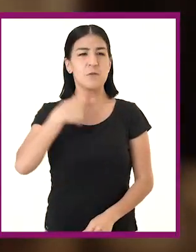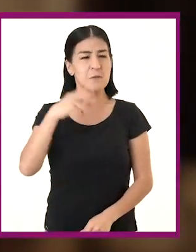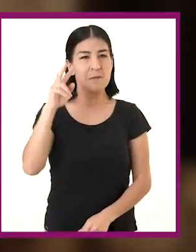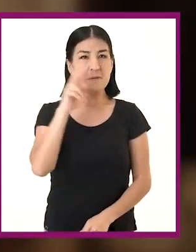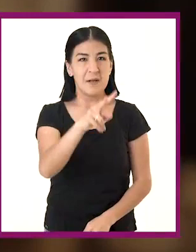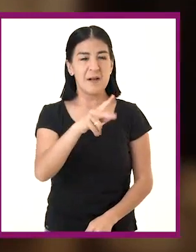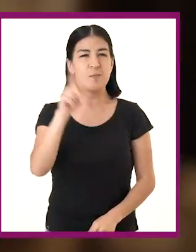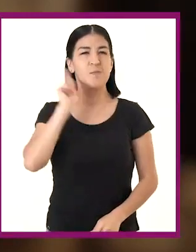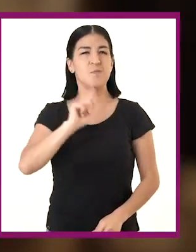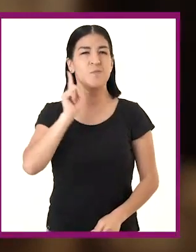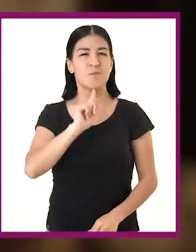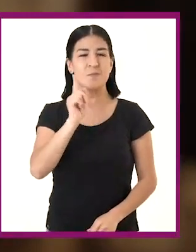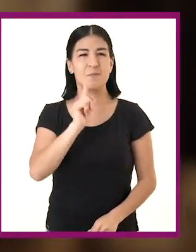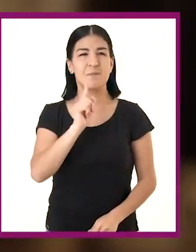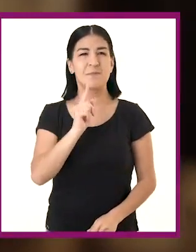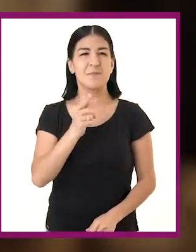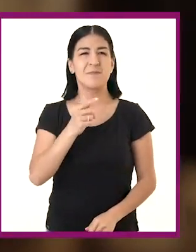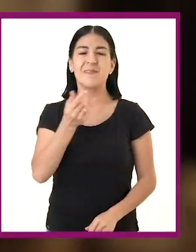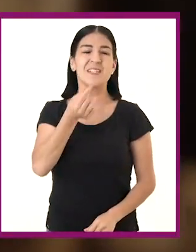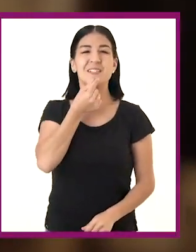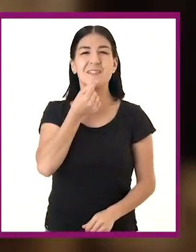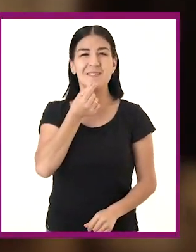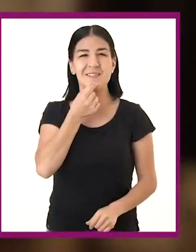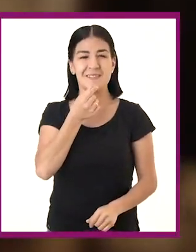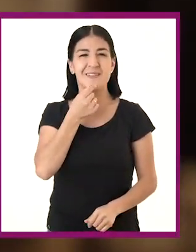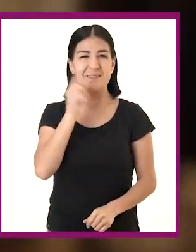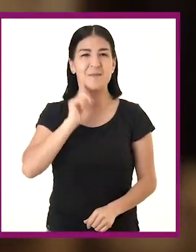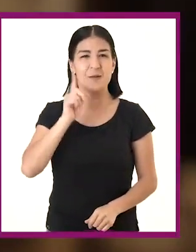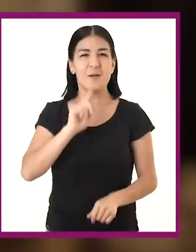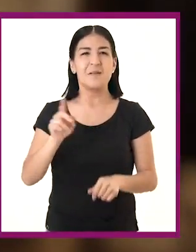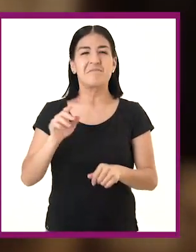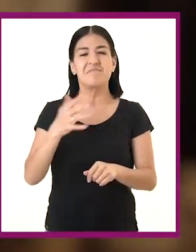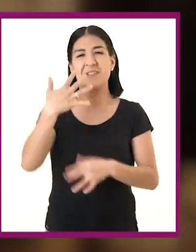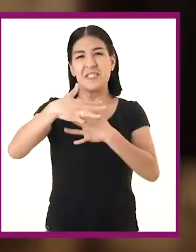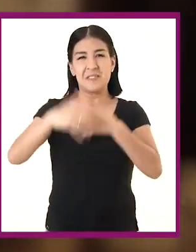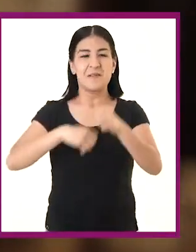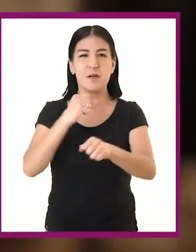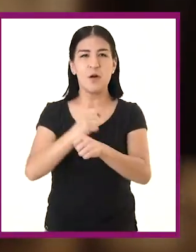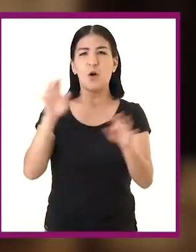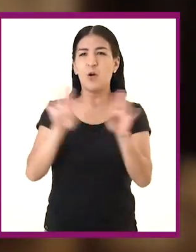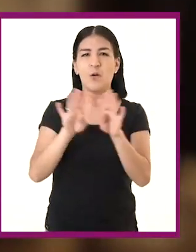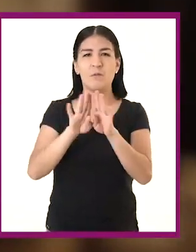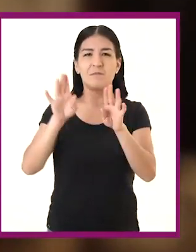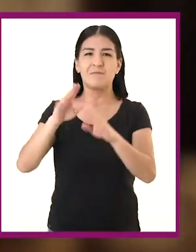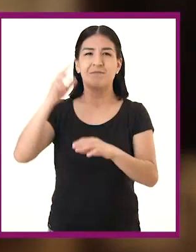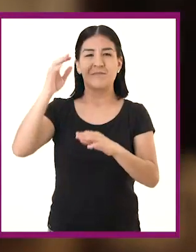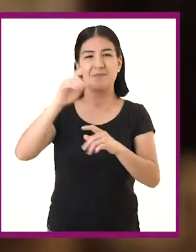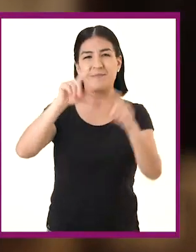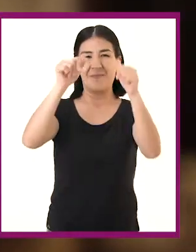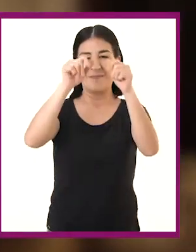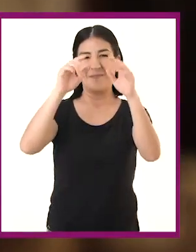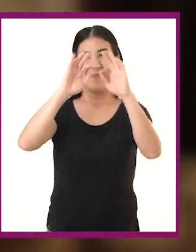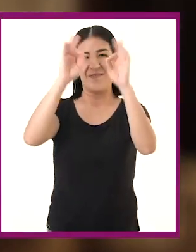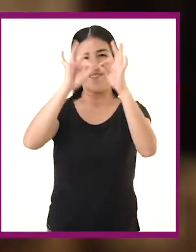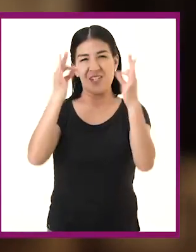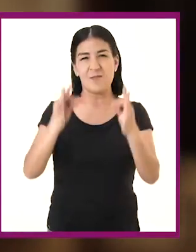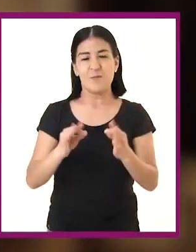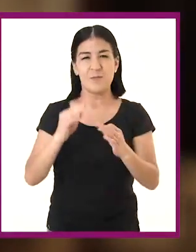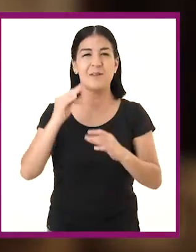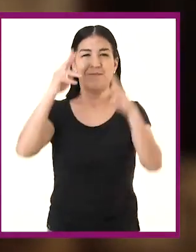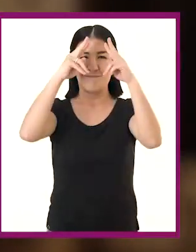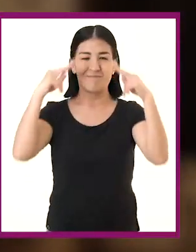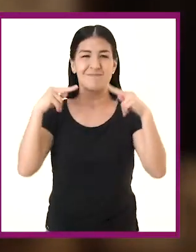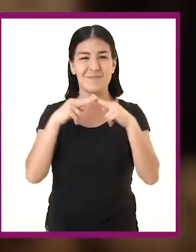Primero me enteré de una chica, una niña, una de 15 años, que bajaba la Virgen María y